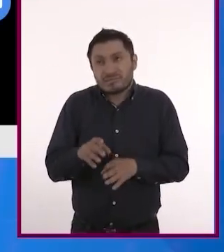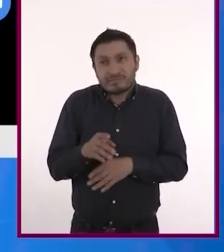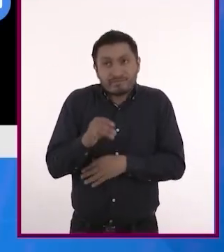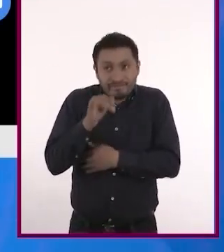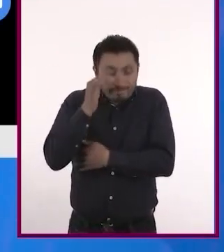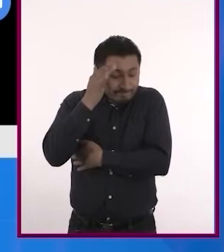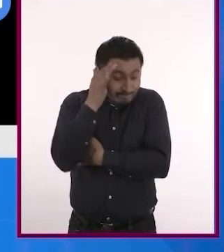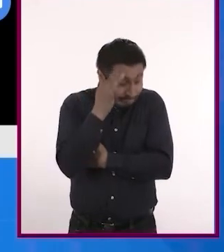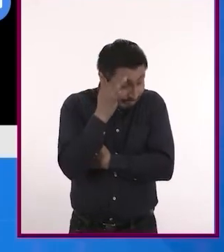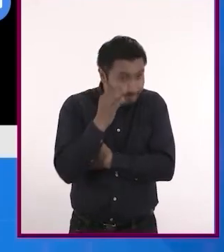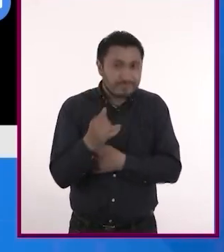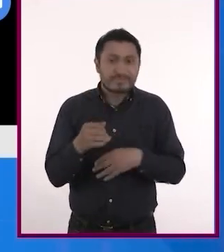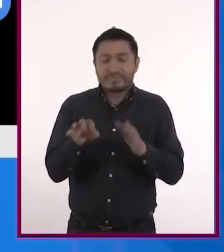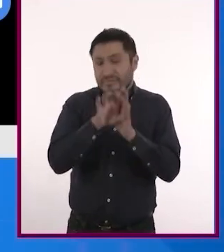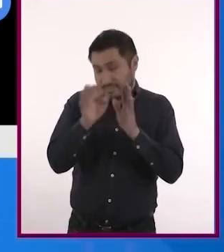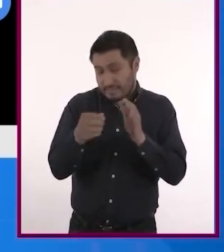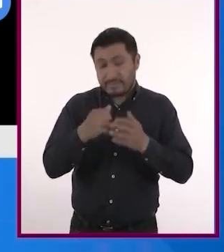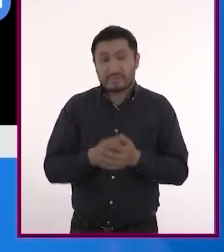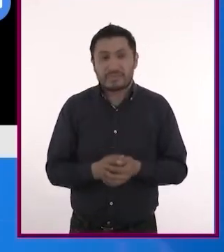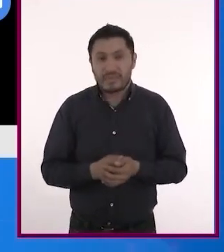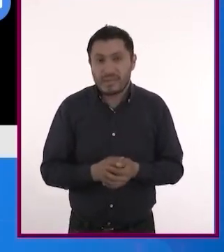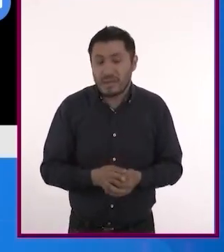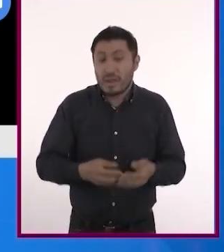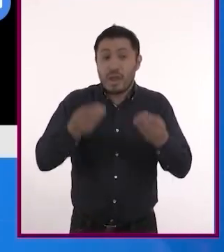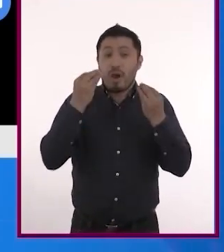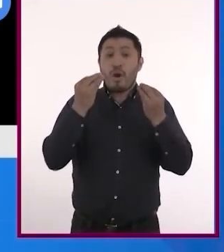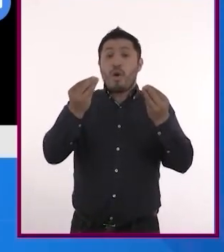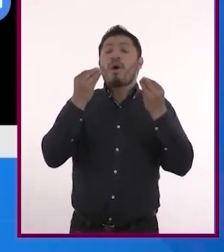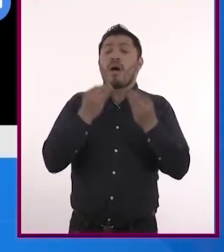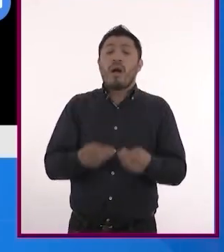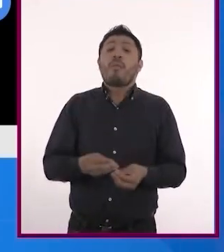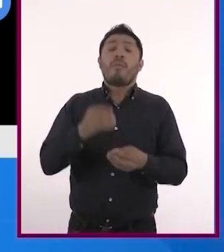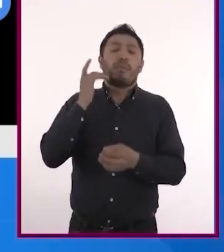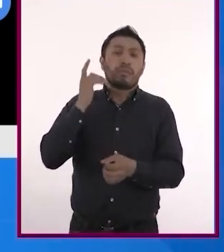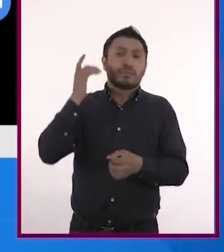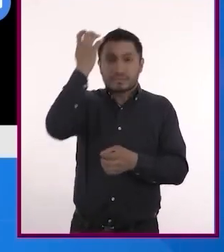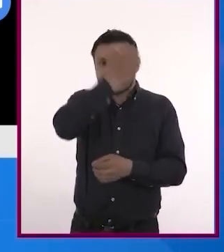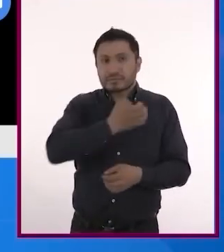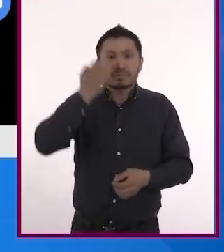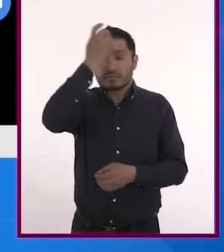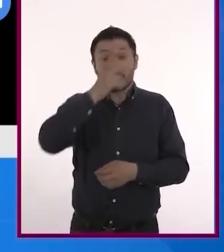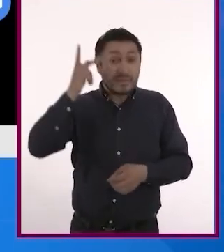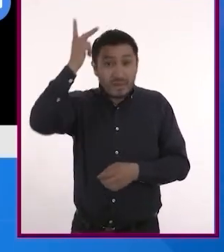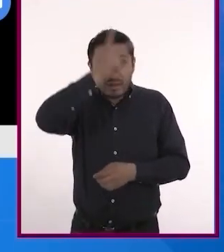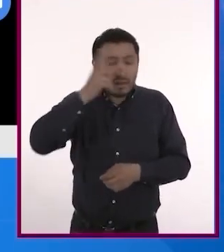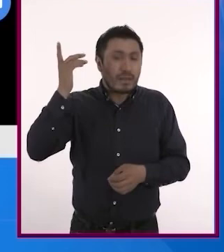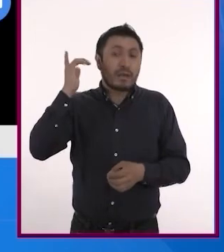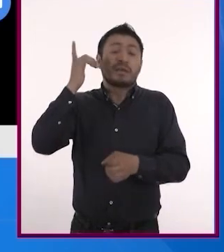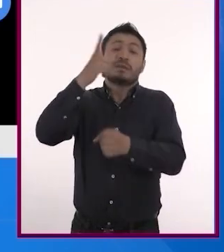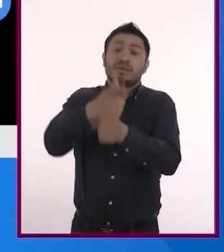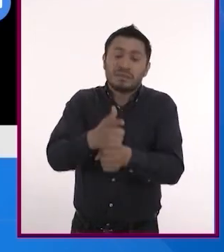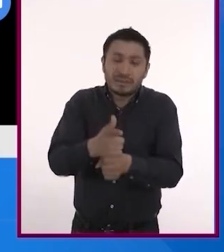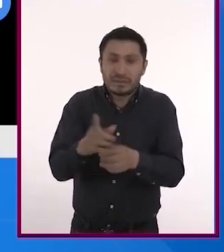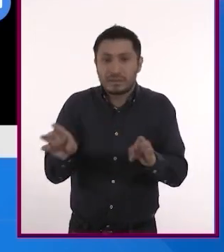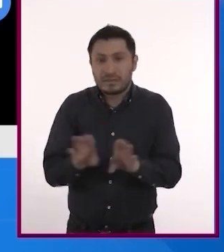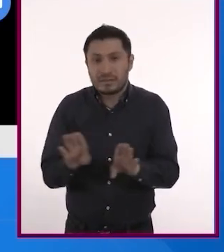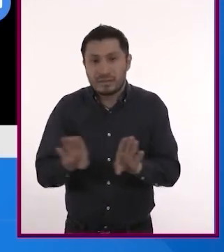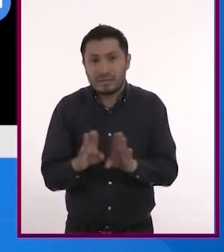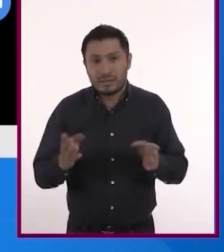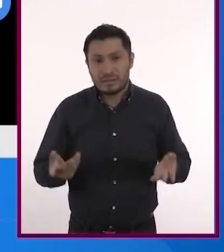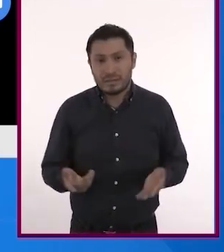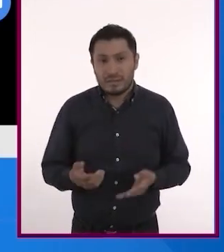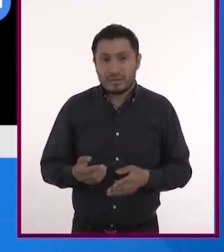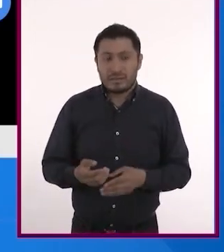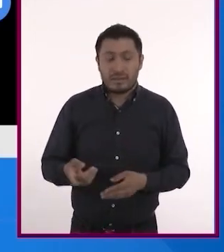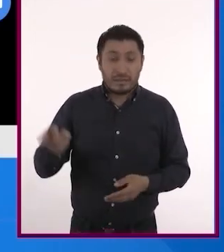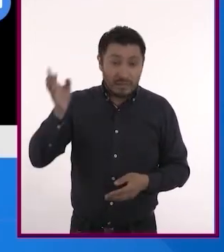Por un lado, voy a decir que muchos de los diagnósticos psiquiátricos eclosionan en la etapa